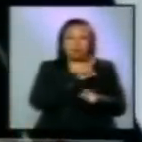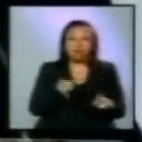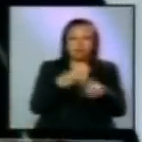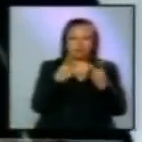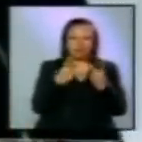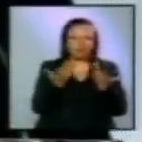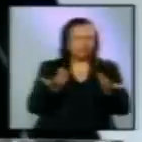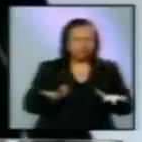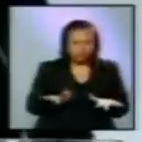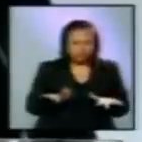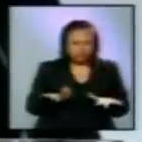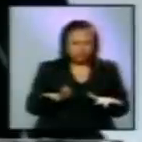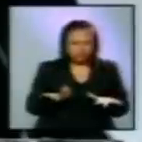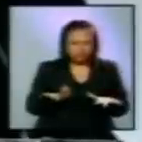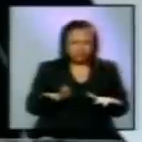No